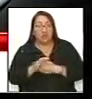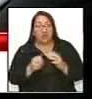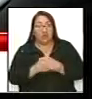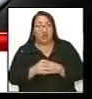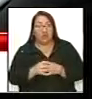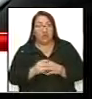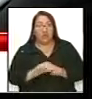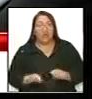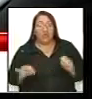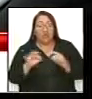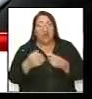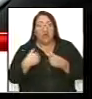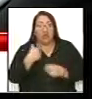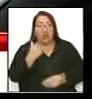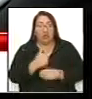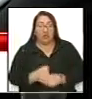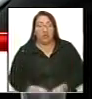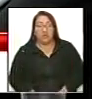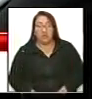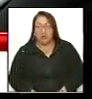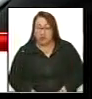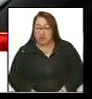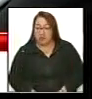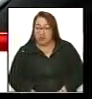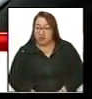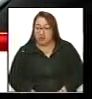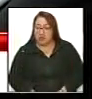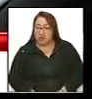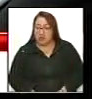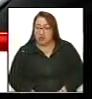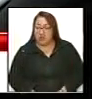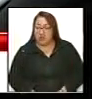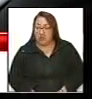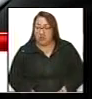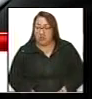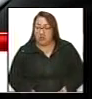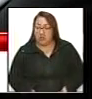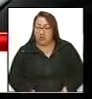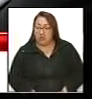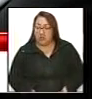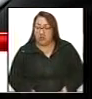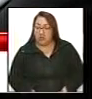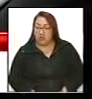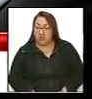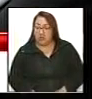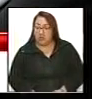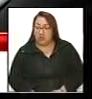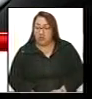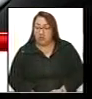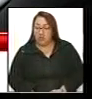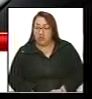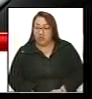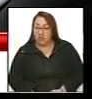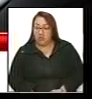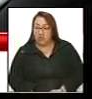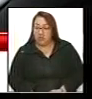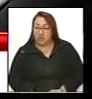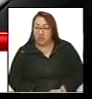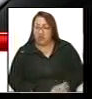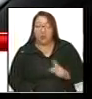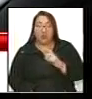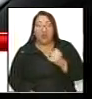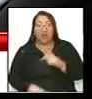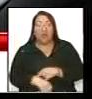rico patrimonio, tenemos obligaciones y plazos para informar sobre las actividades, pero no hay plazos de